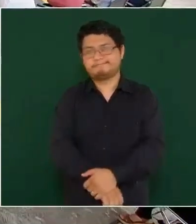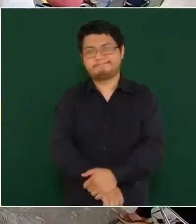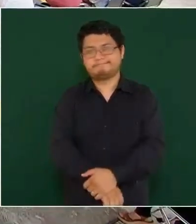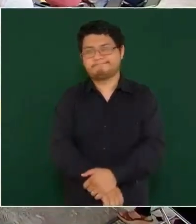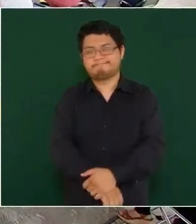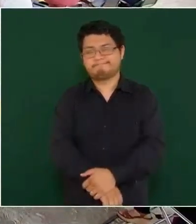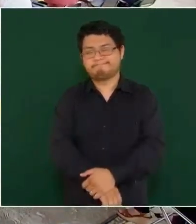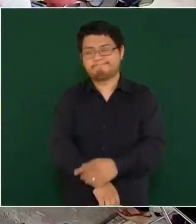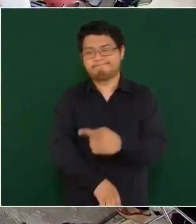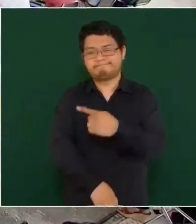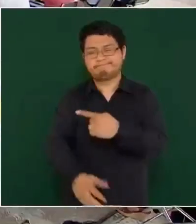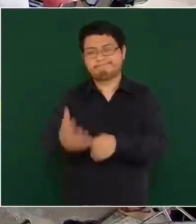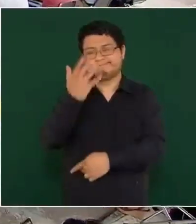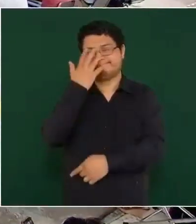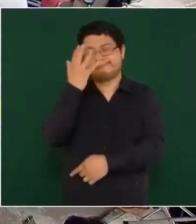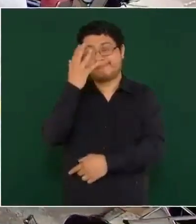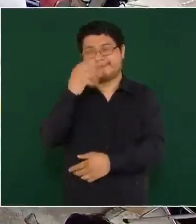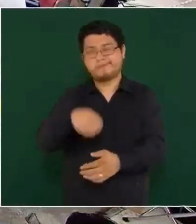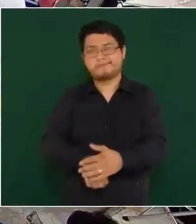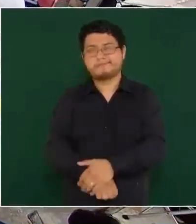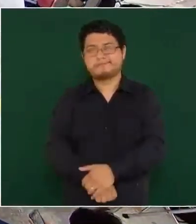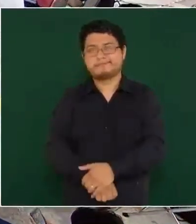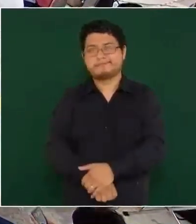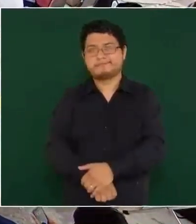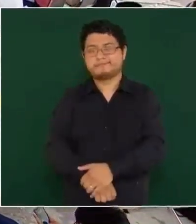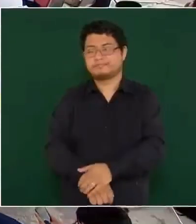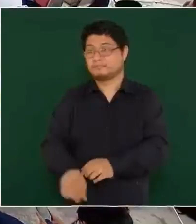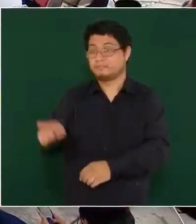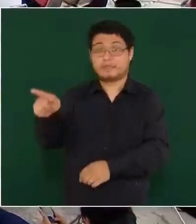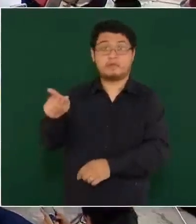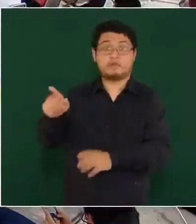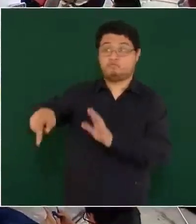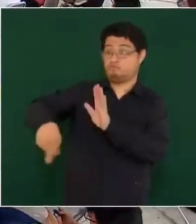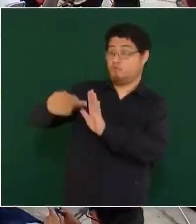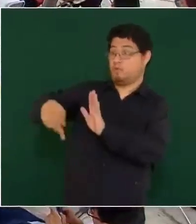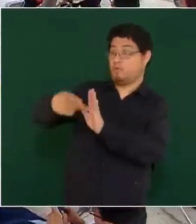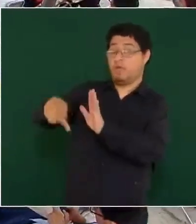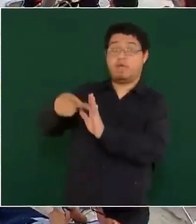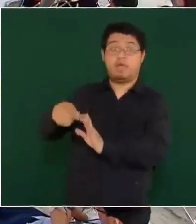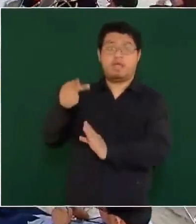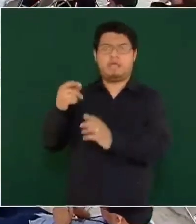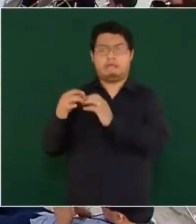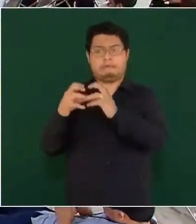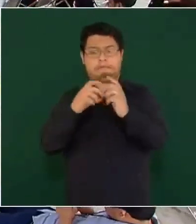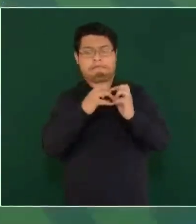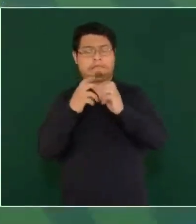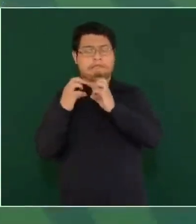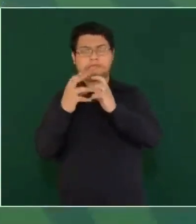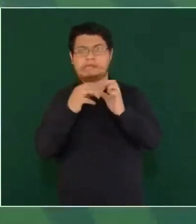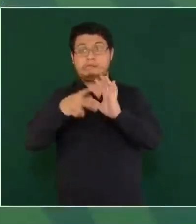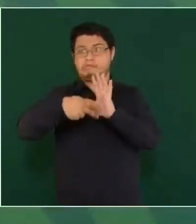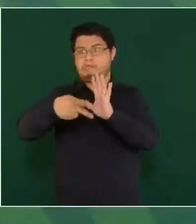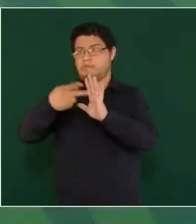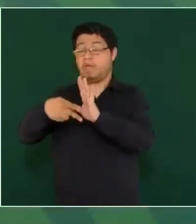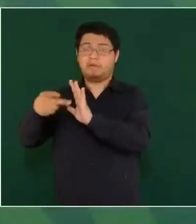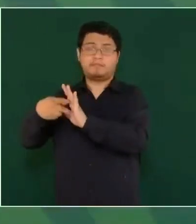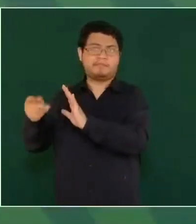es la máxima de que la calumnia cuando no mancha tizna o calumnia porque algo queda